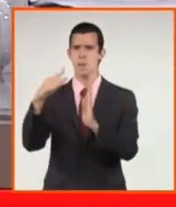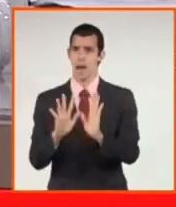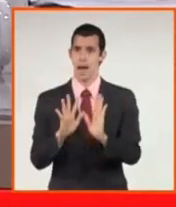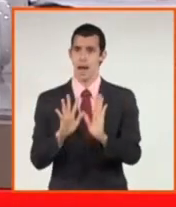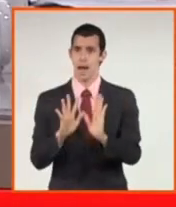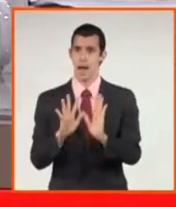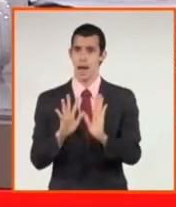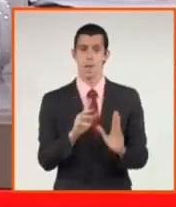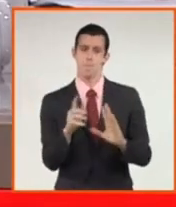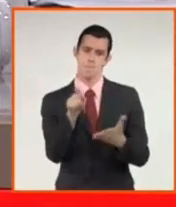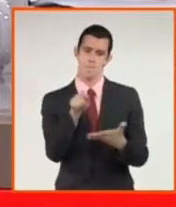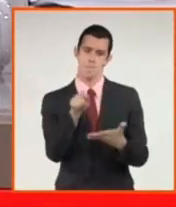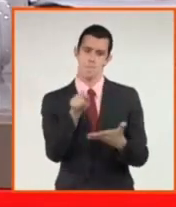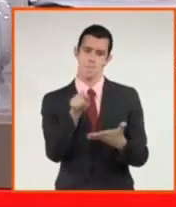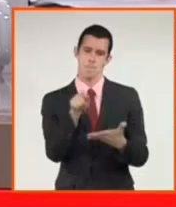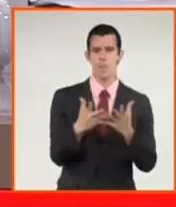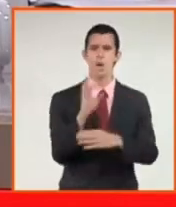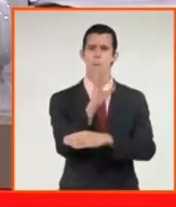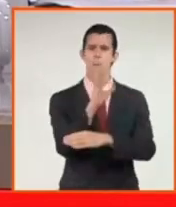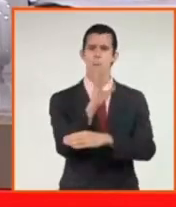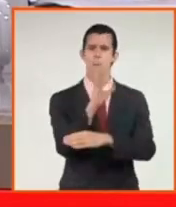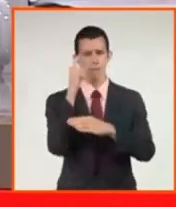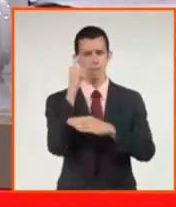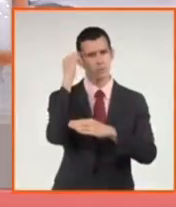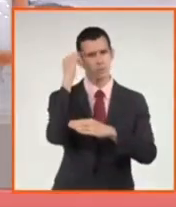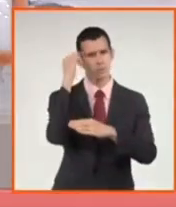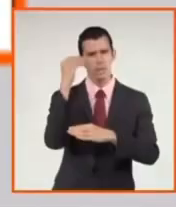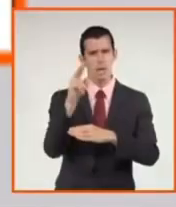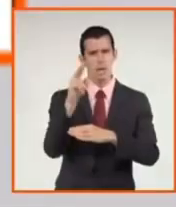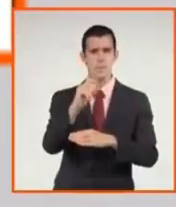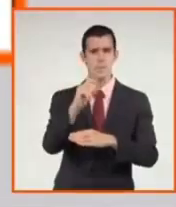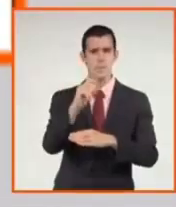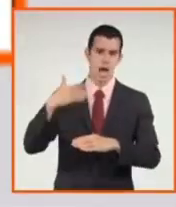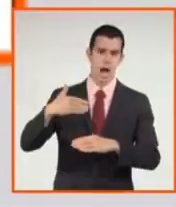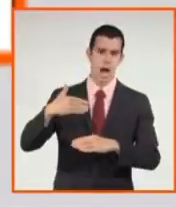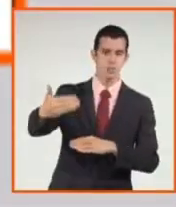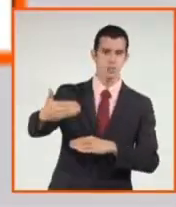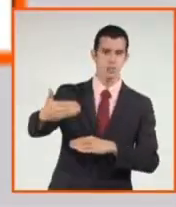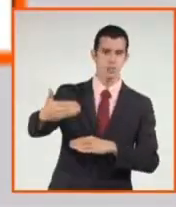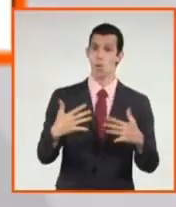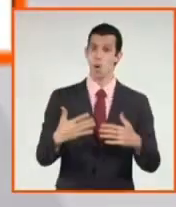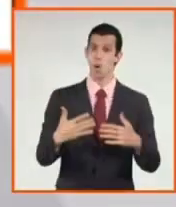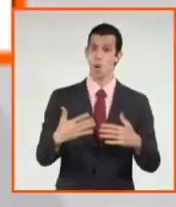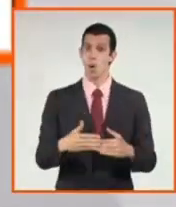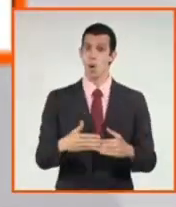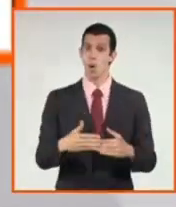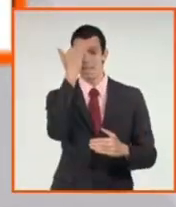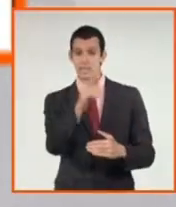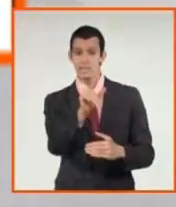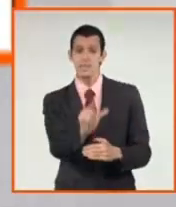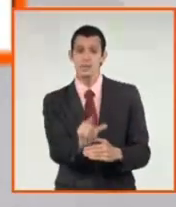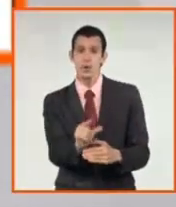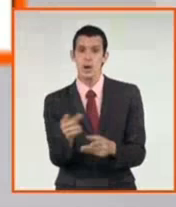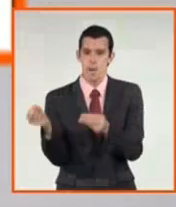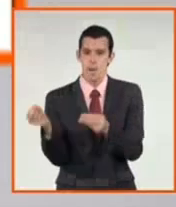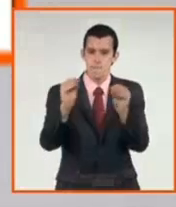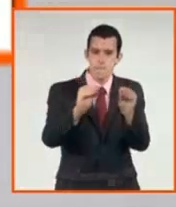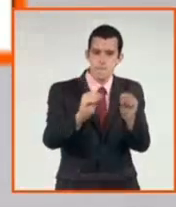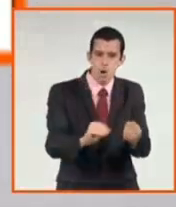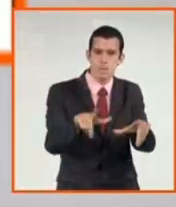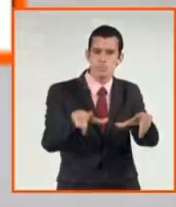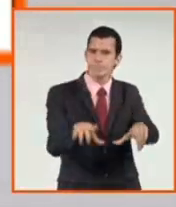durante 20 años a la vez que se financia se ayuda a financiar el sistema fotovoltaico en el país la producción de energía renovable